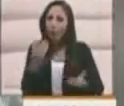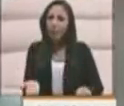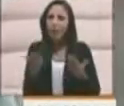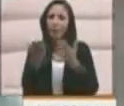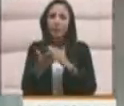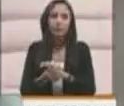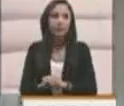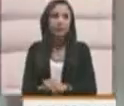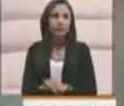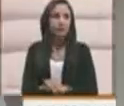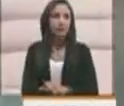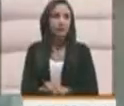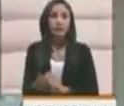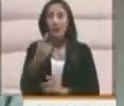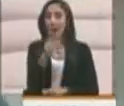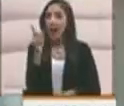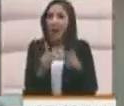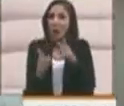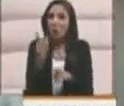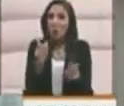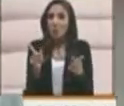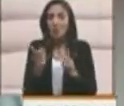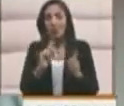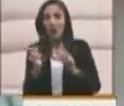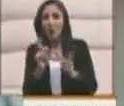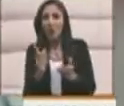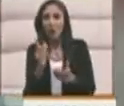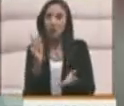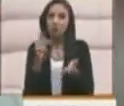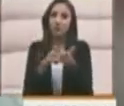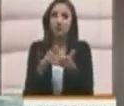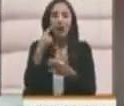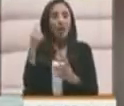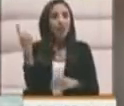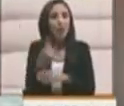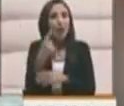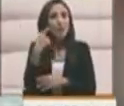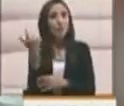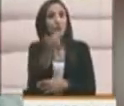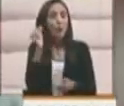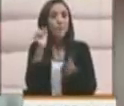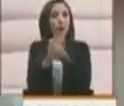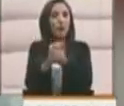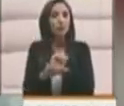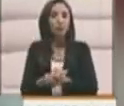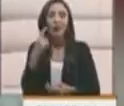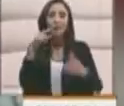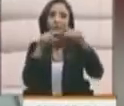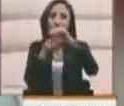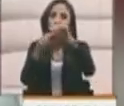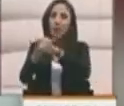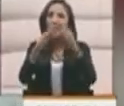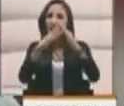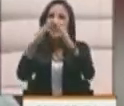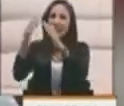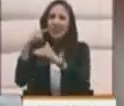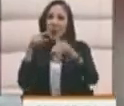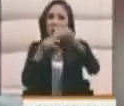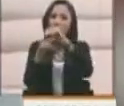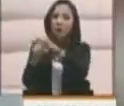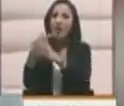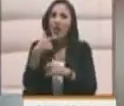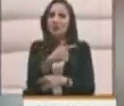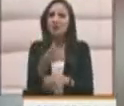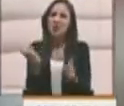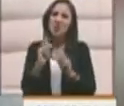que por Dios, que no le den esa acción de cárcel por casa por casa. Y que no vayan a venir después